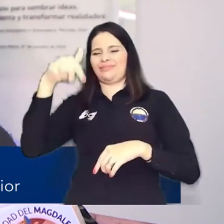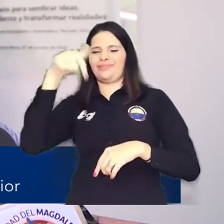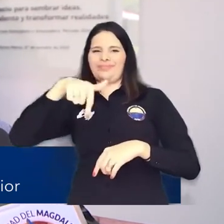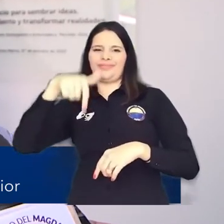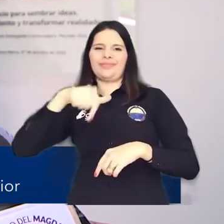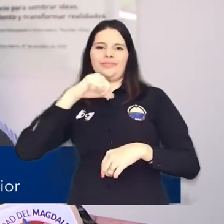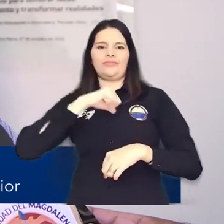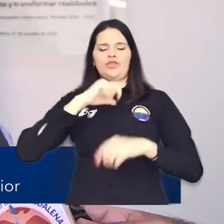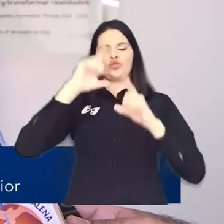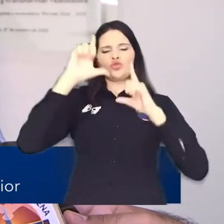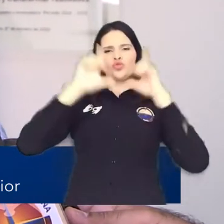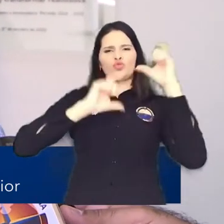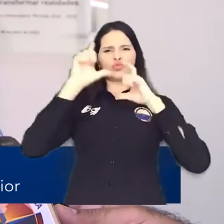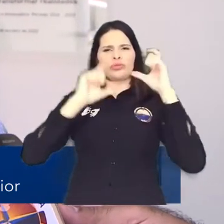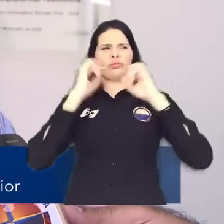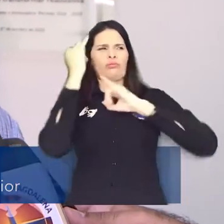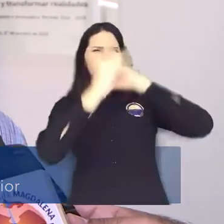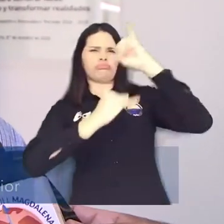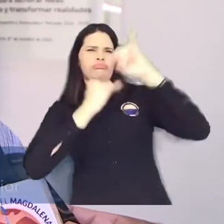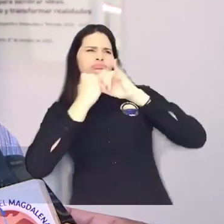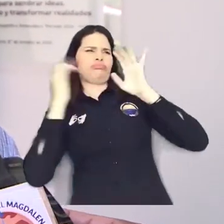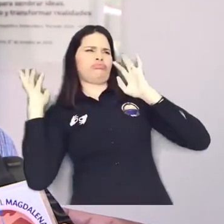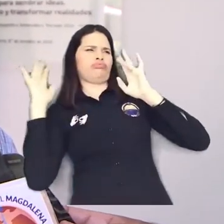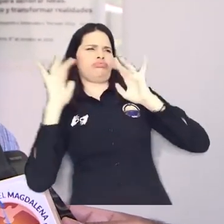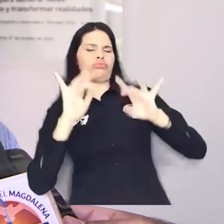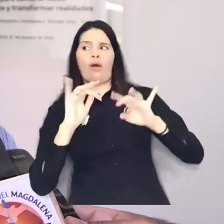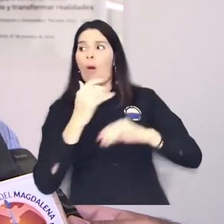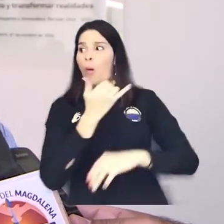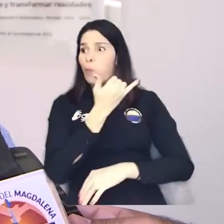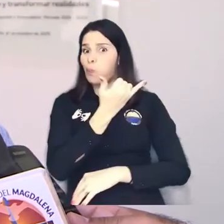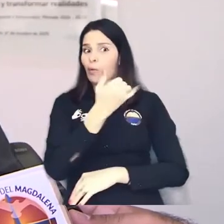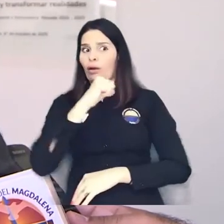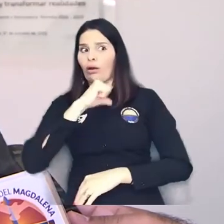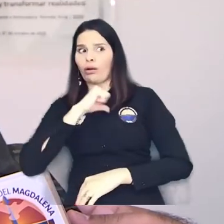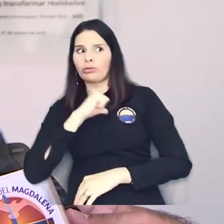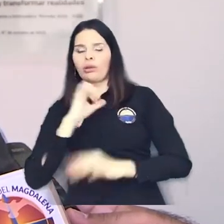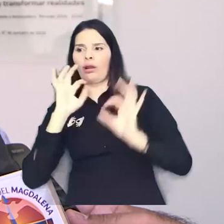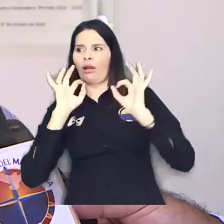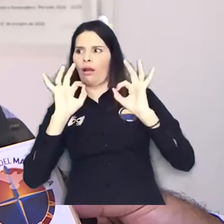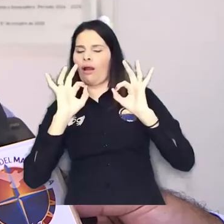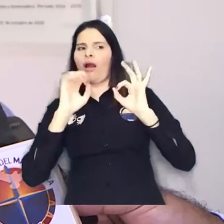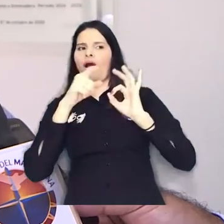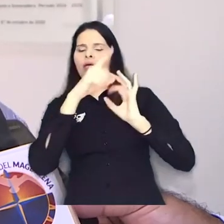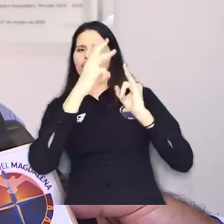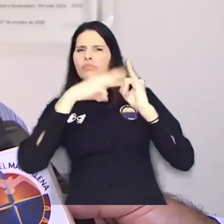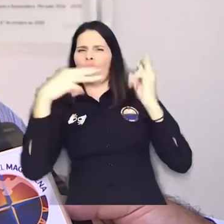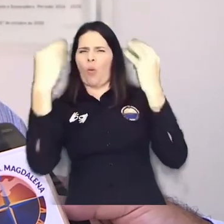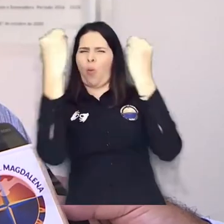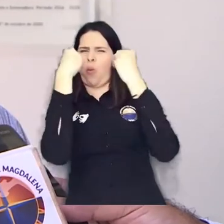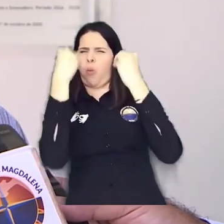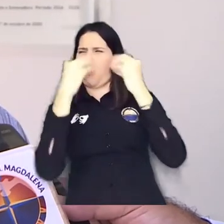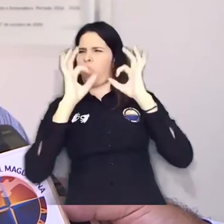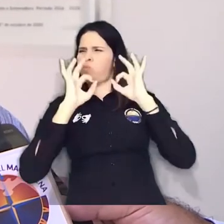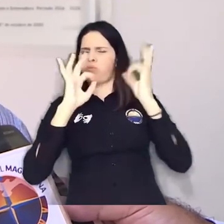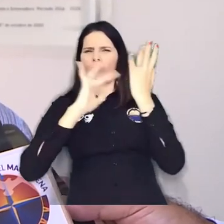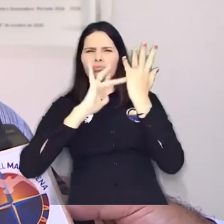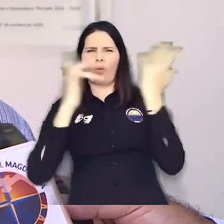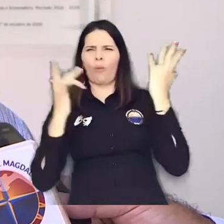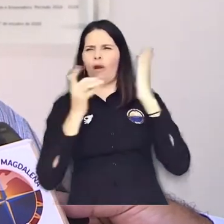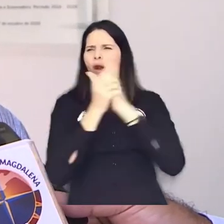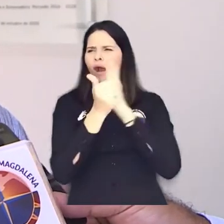se está necesitando que se forme la gente adecuadamente pero esto no es sólo nuestro